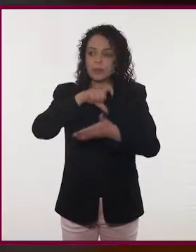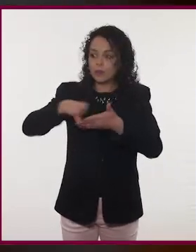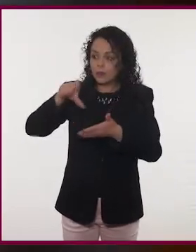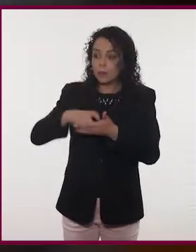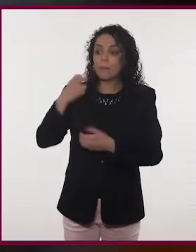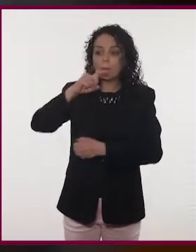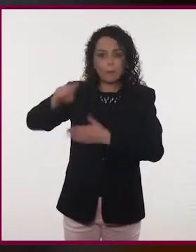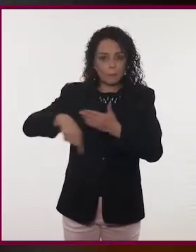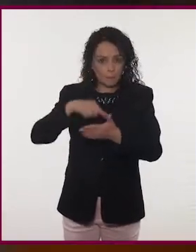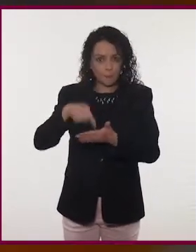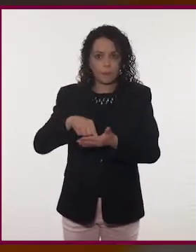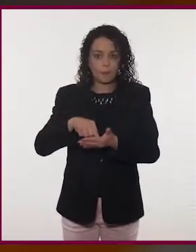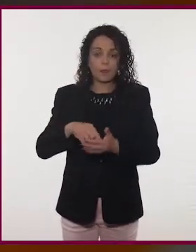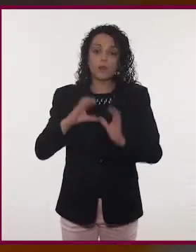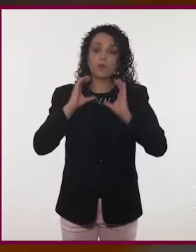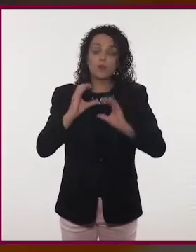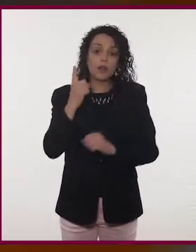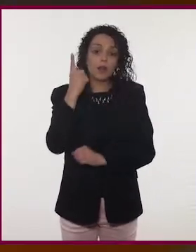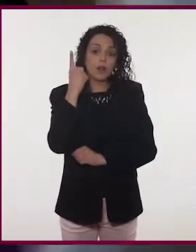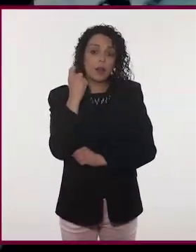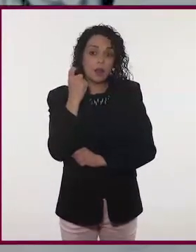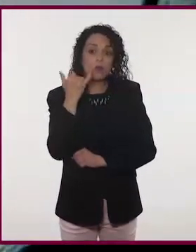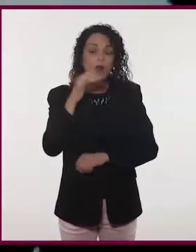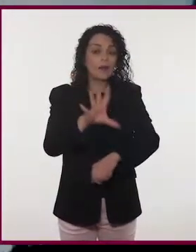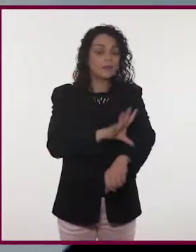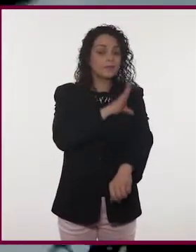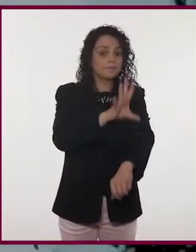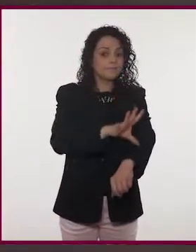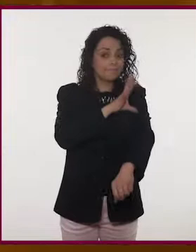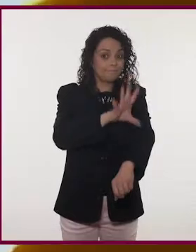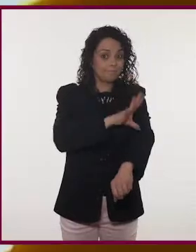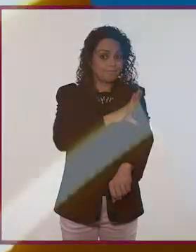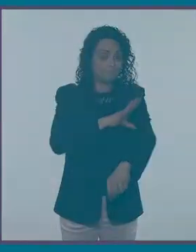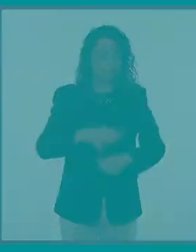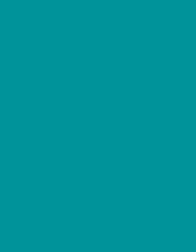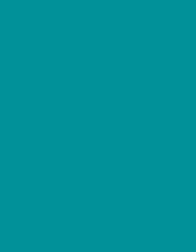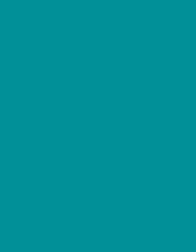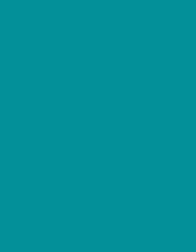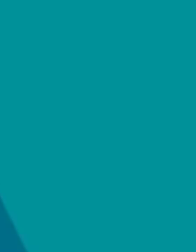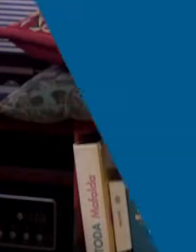Compra y consume en la región. Cuida el agua y la energía.